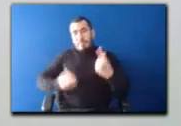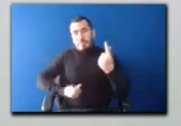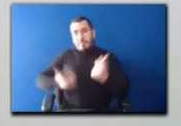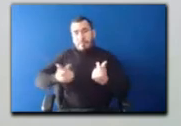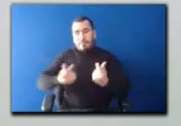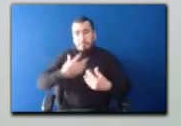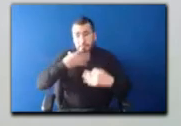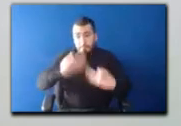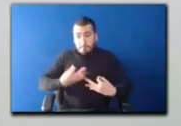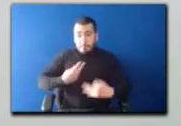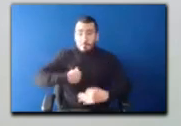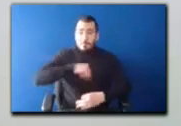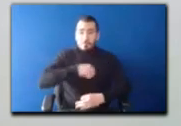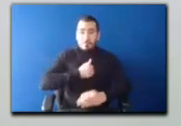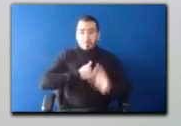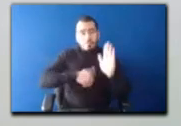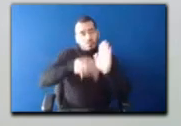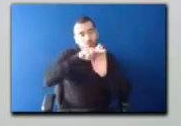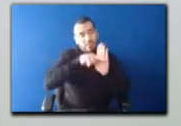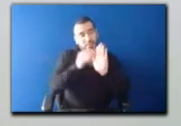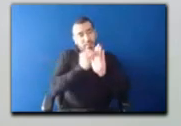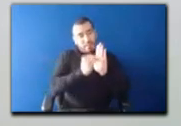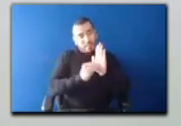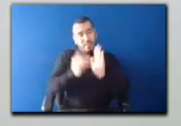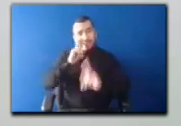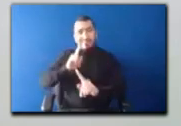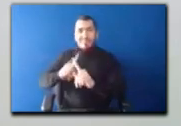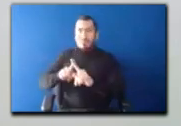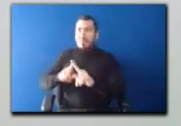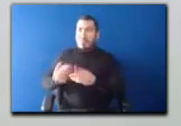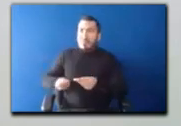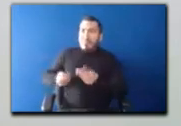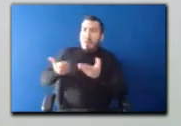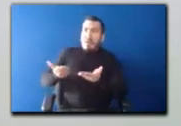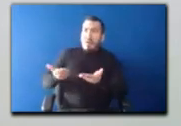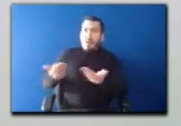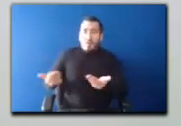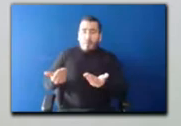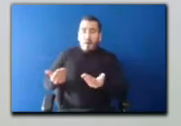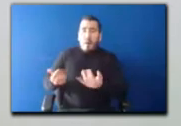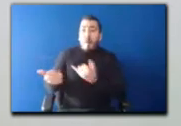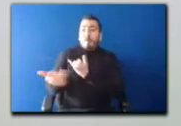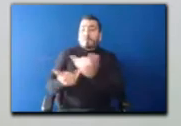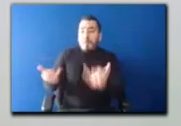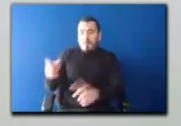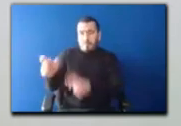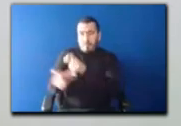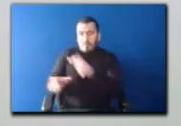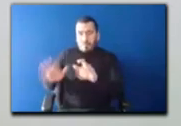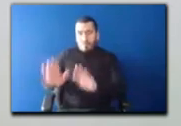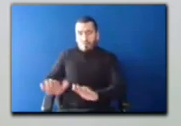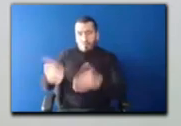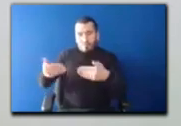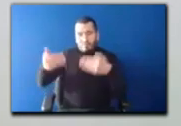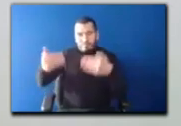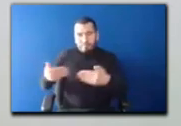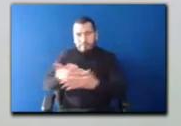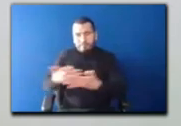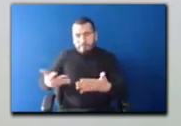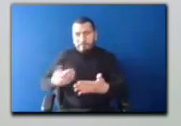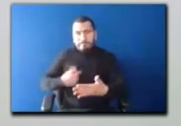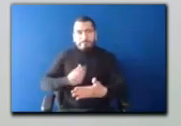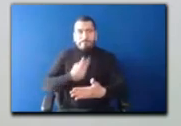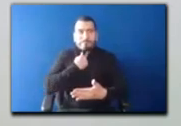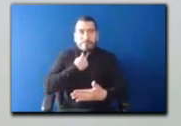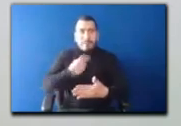unas reglas que nos están permitiendo de alguna manera poder llegar de mejor forma a personas que tengan algún tipo de restricción física